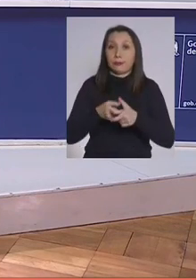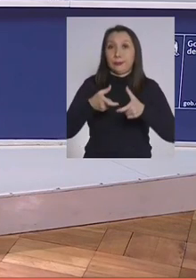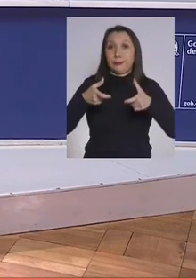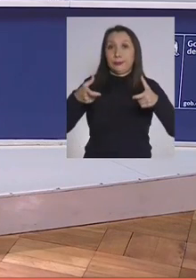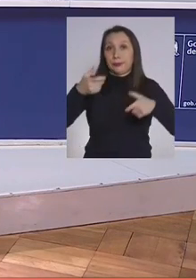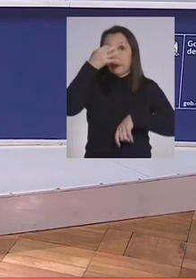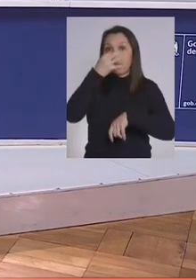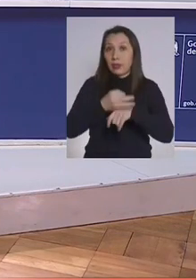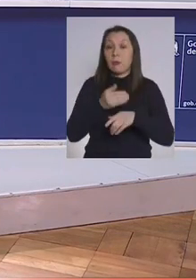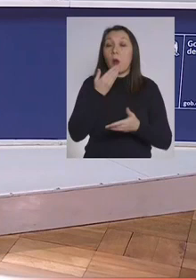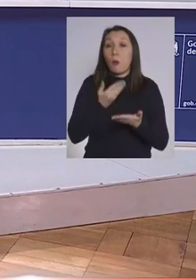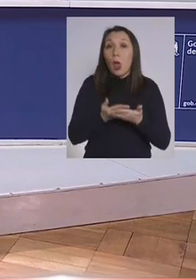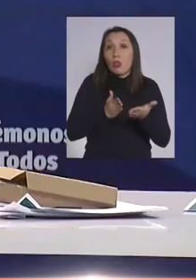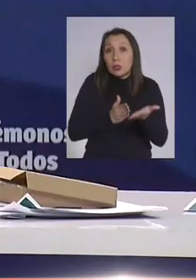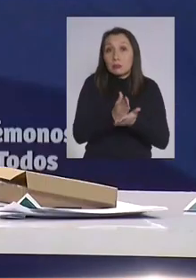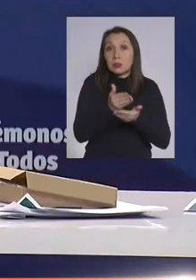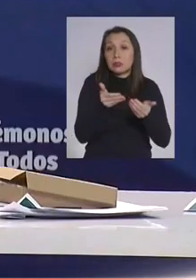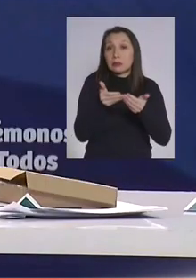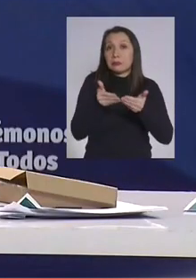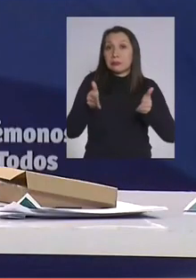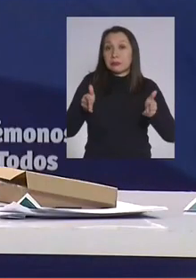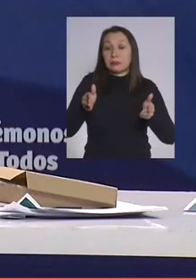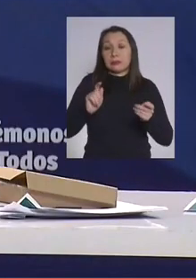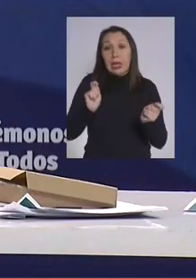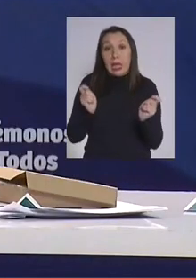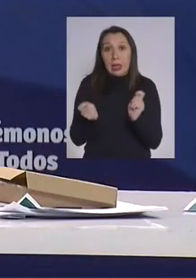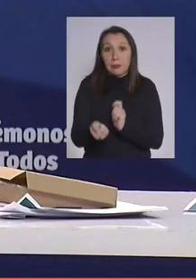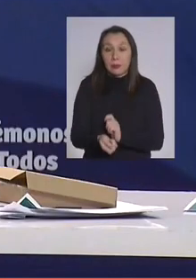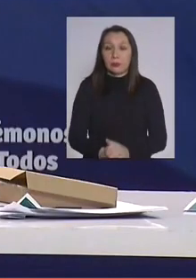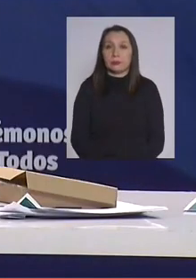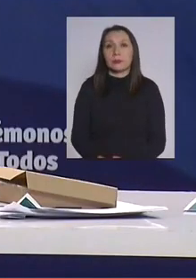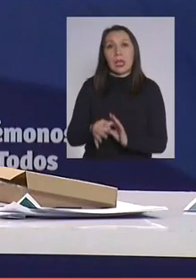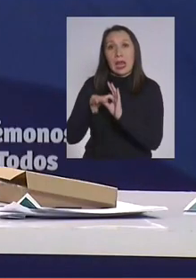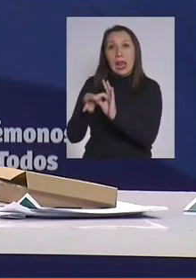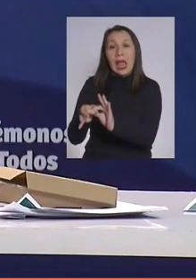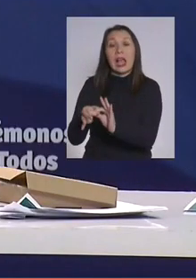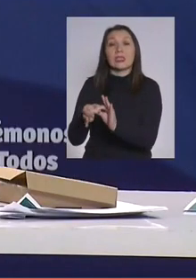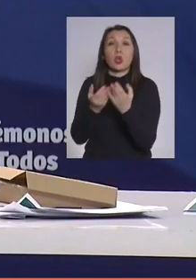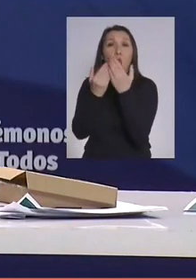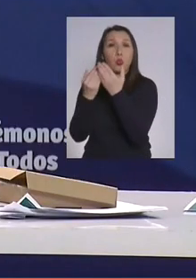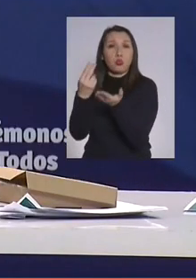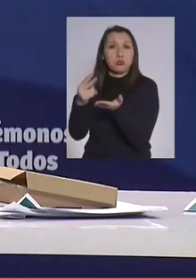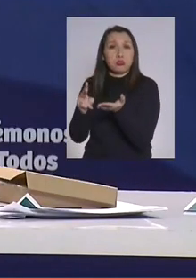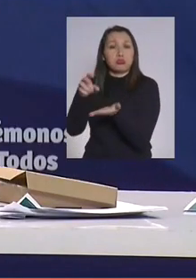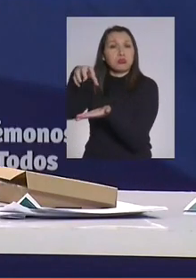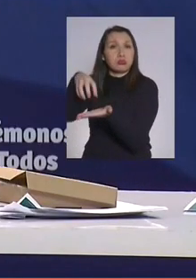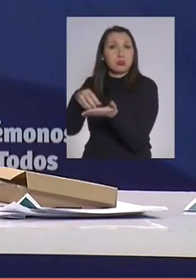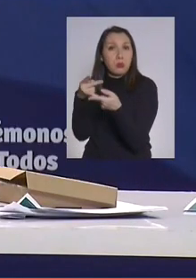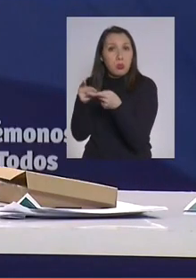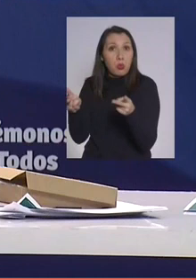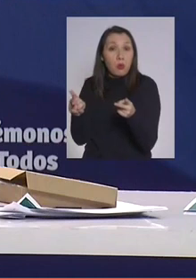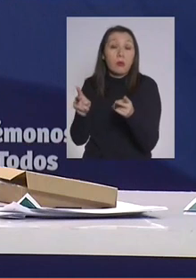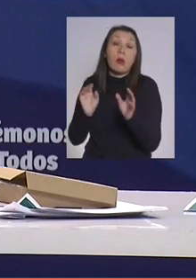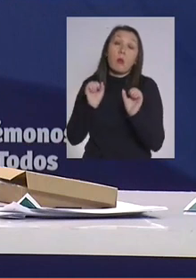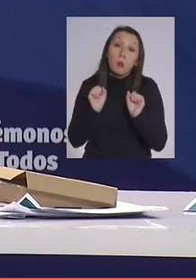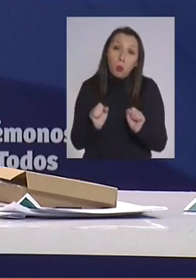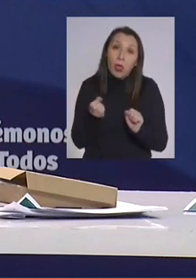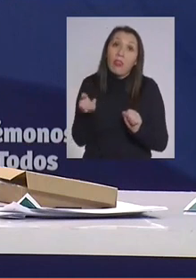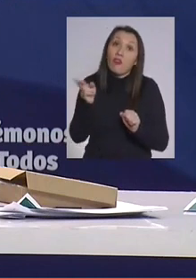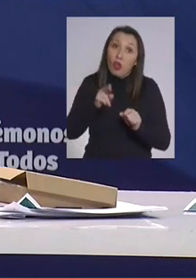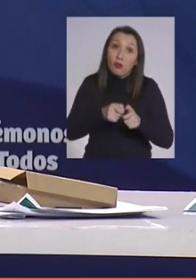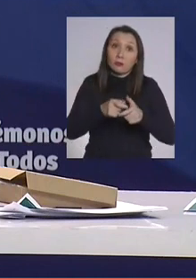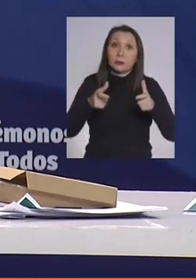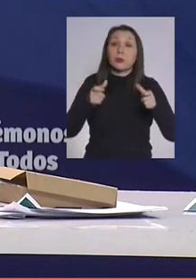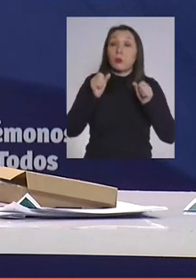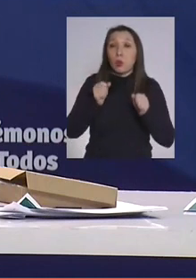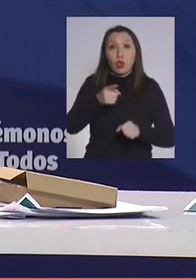este paso a la transición con la preocupación de espacio público y repito pueden haber rebrotes estamos